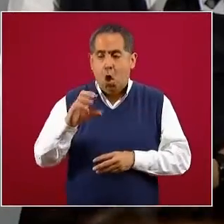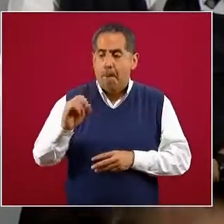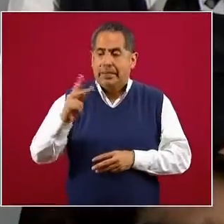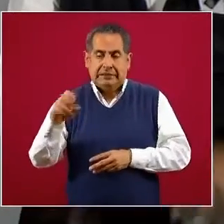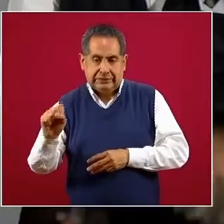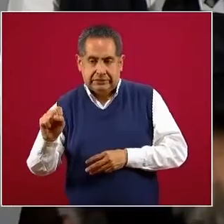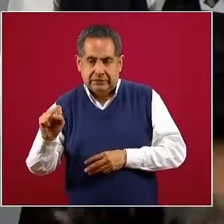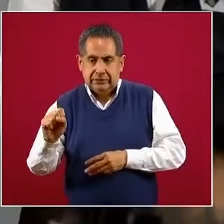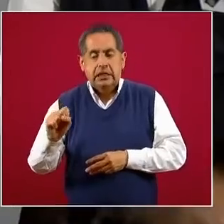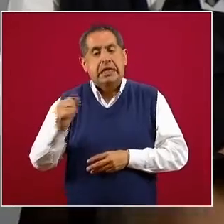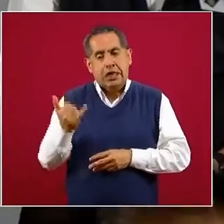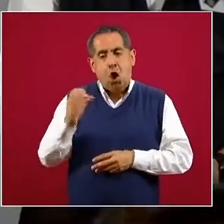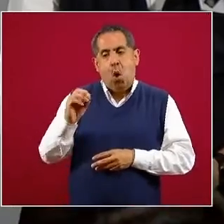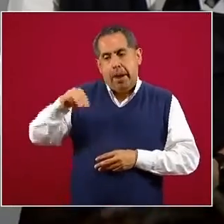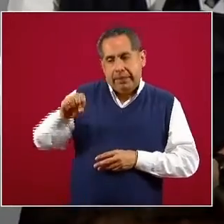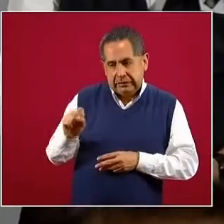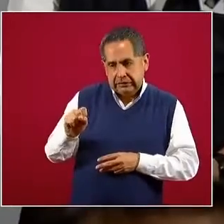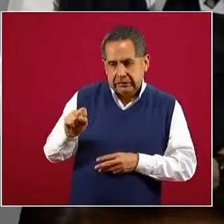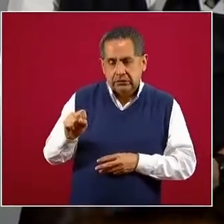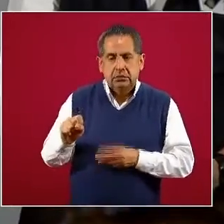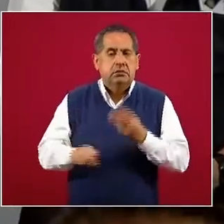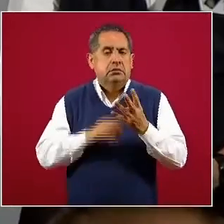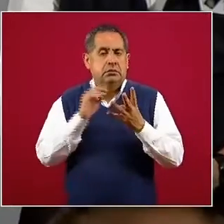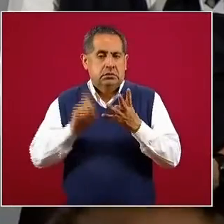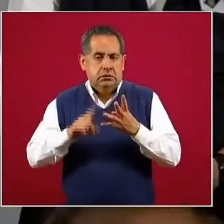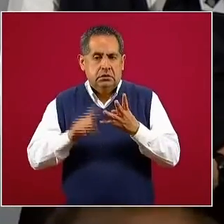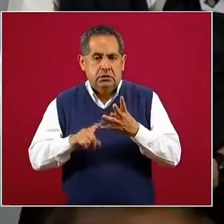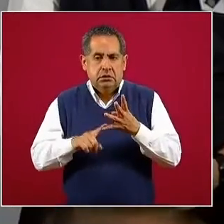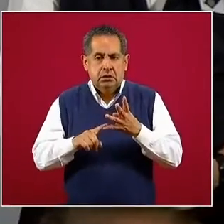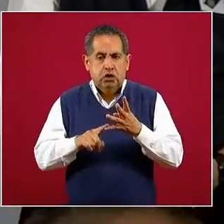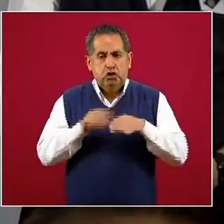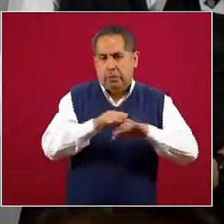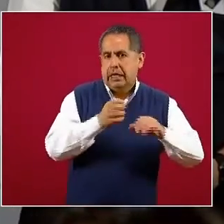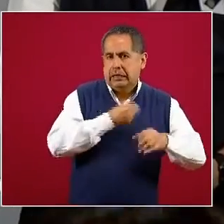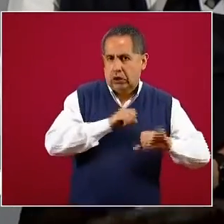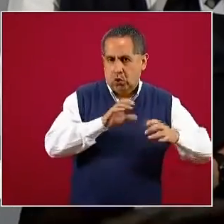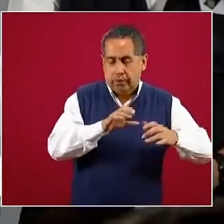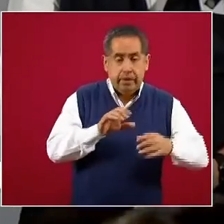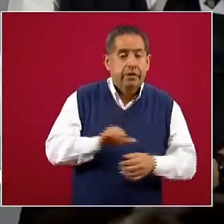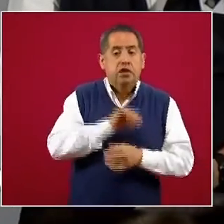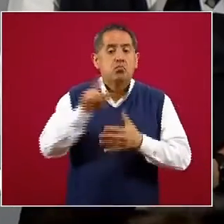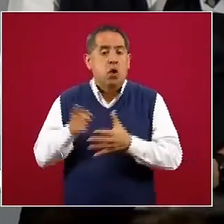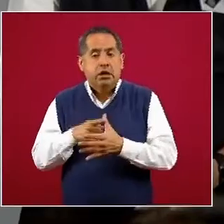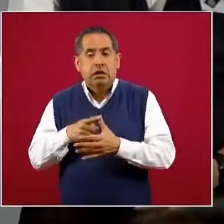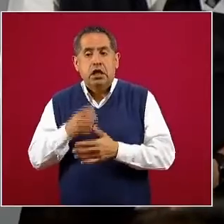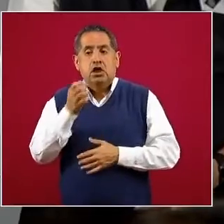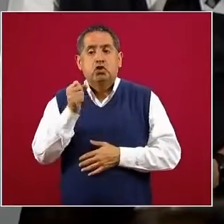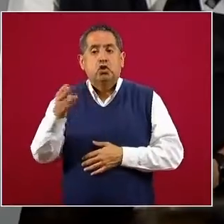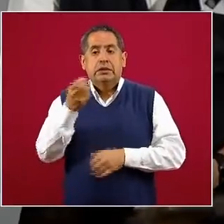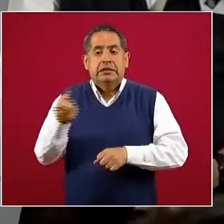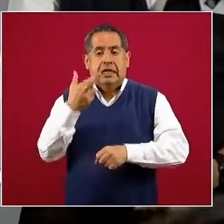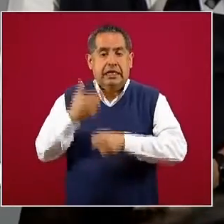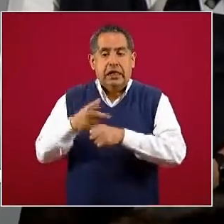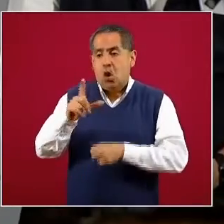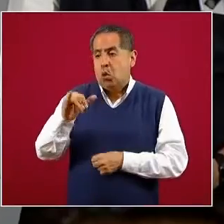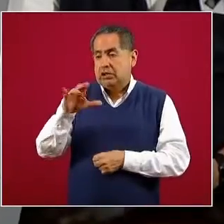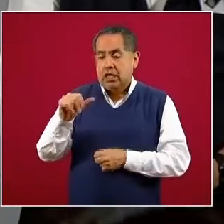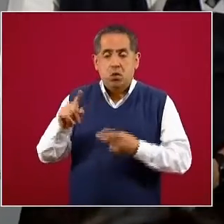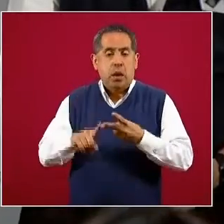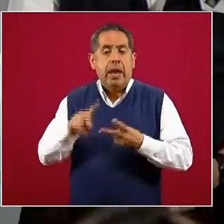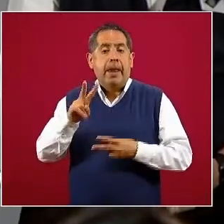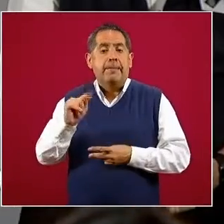Son las 19:04 del viernes 31 de julio de 2020 y estamos en el Centro de